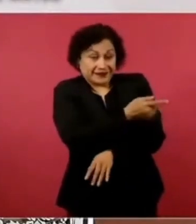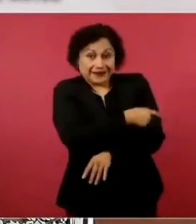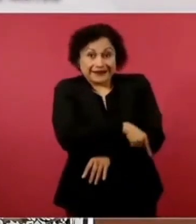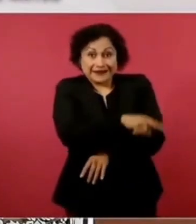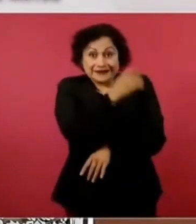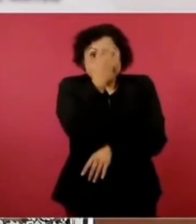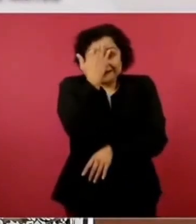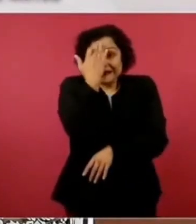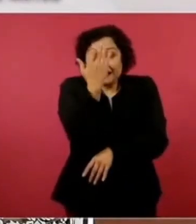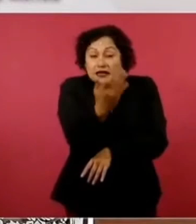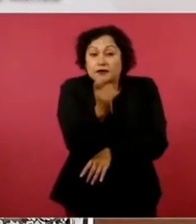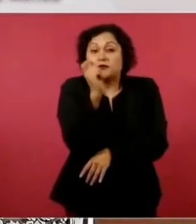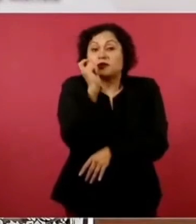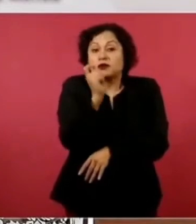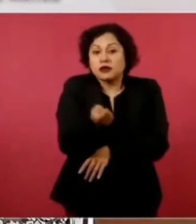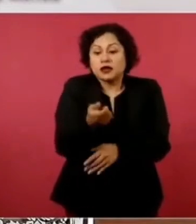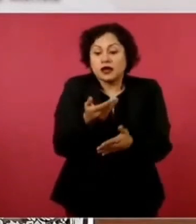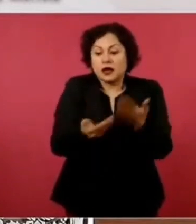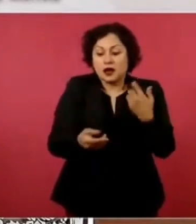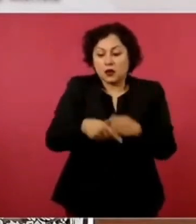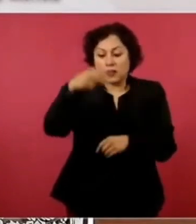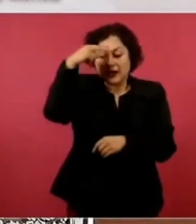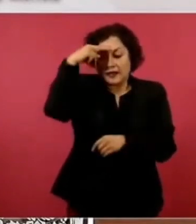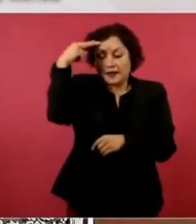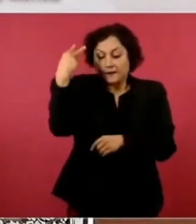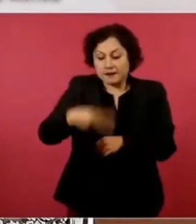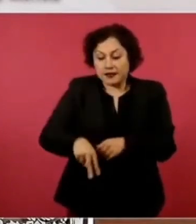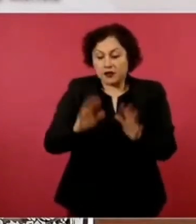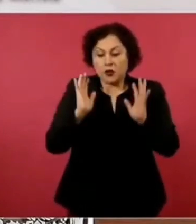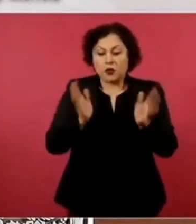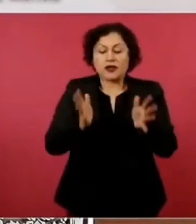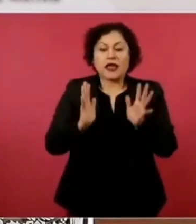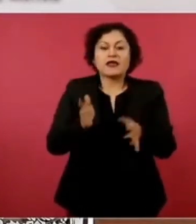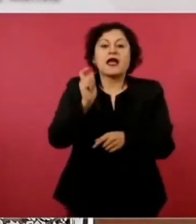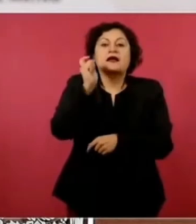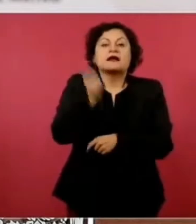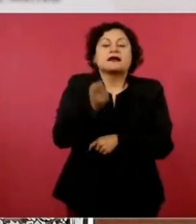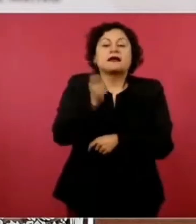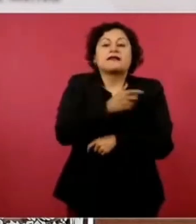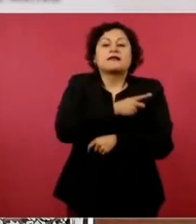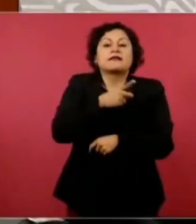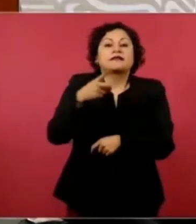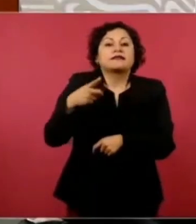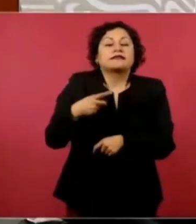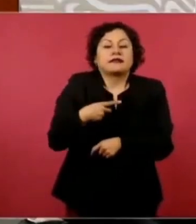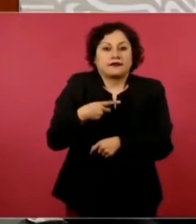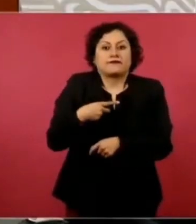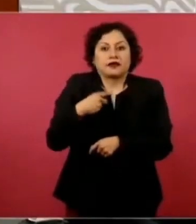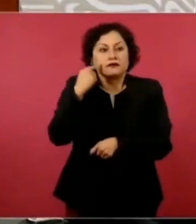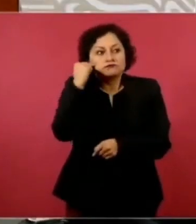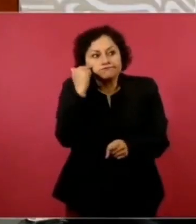recrudecimiento, por decirlo así, o actualización, si quiere, de la corrupción.